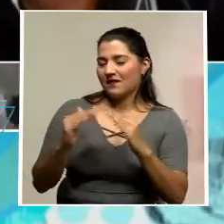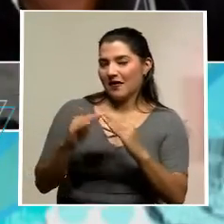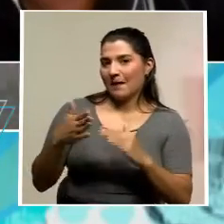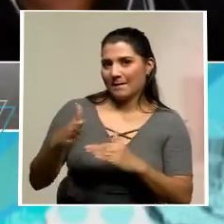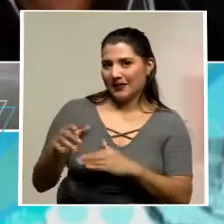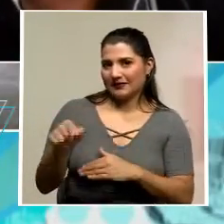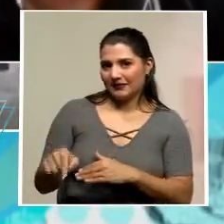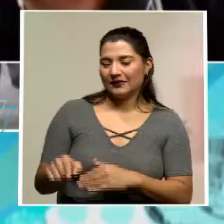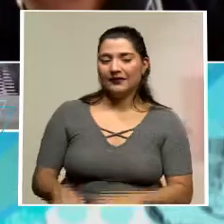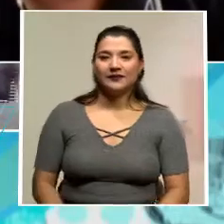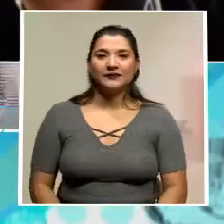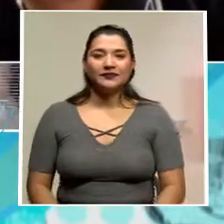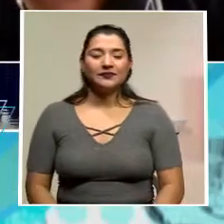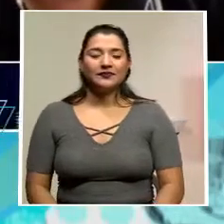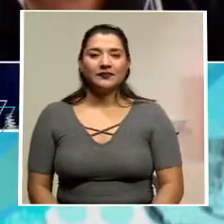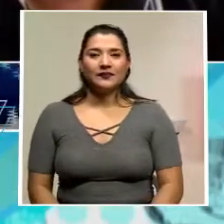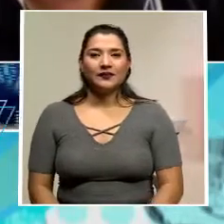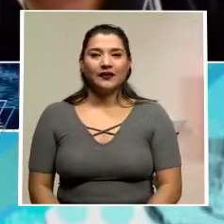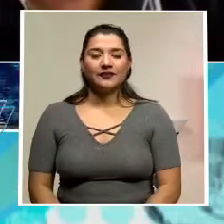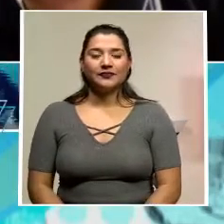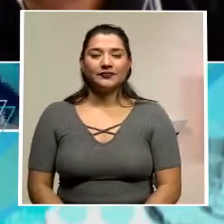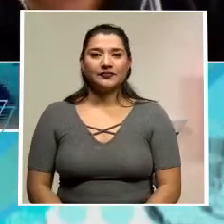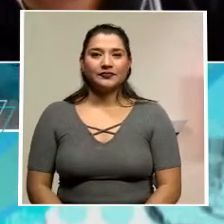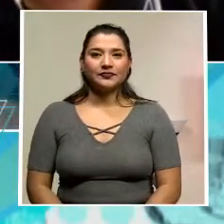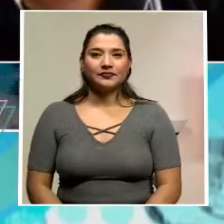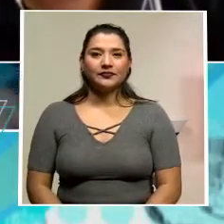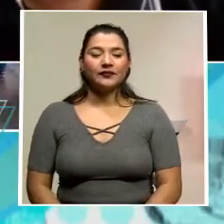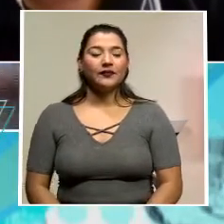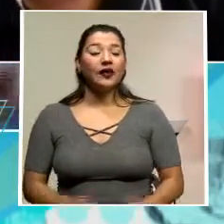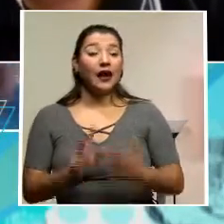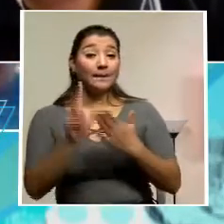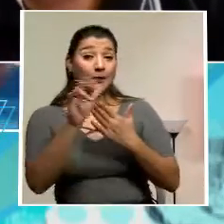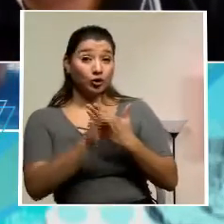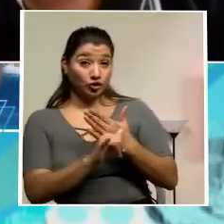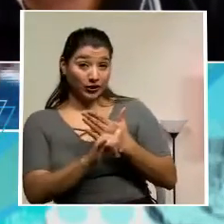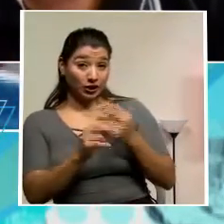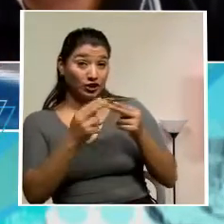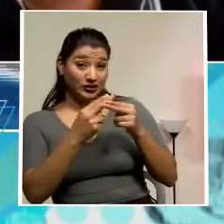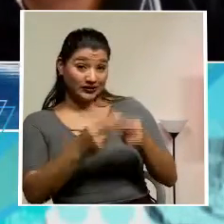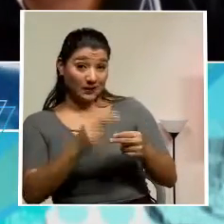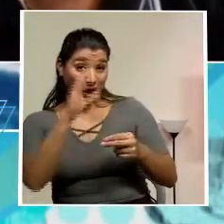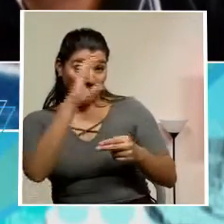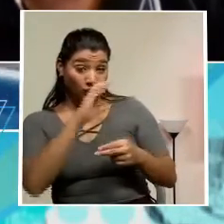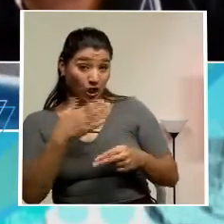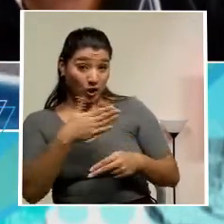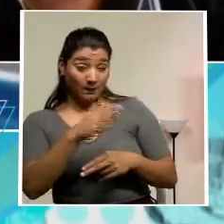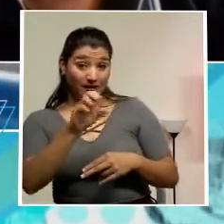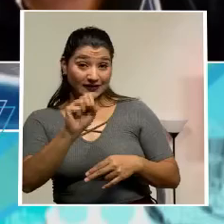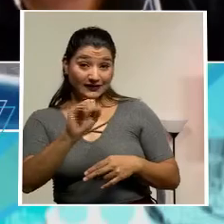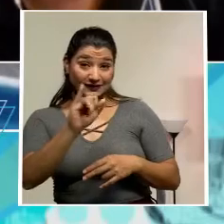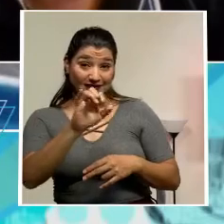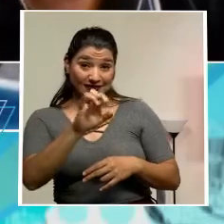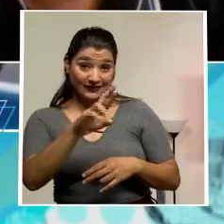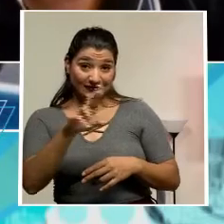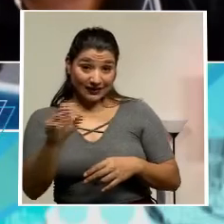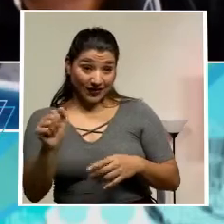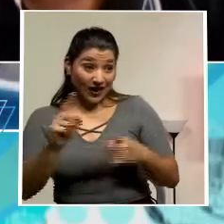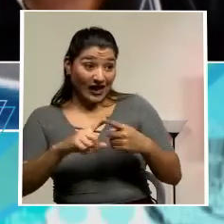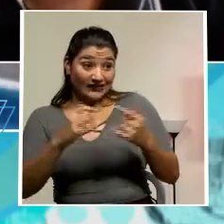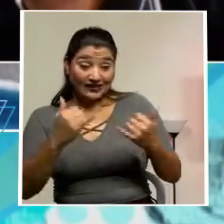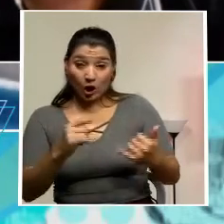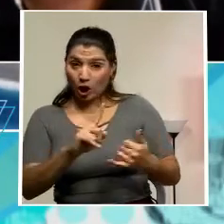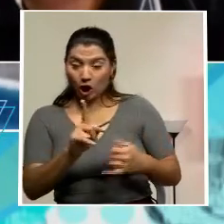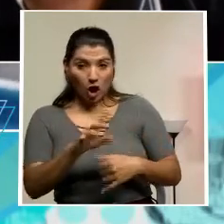esas aguas. A pesar de que el proyecto En Busca del Pez Sierra no logró hasta ahora hallar un